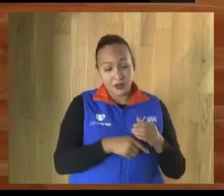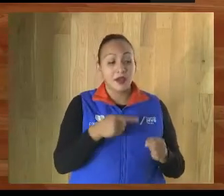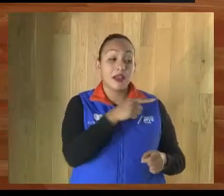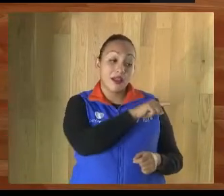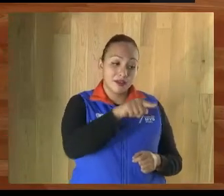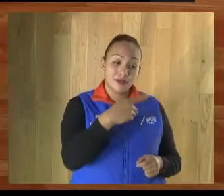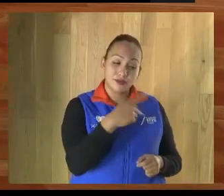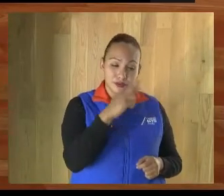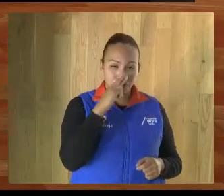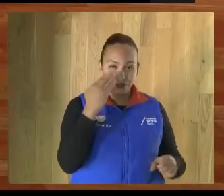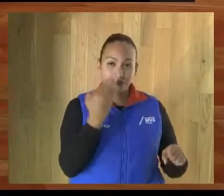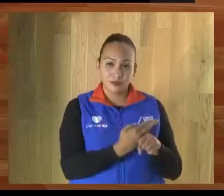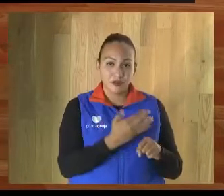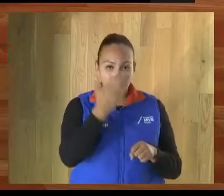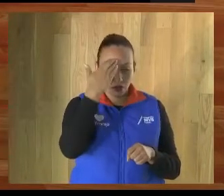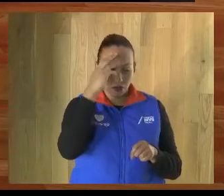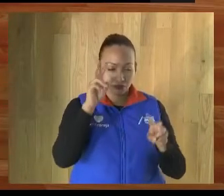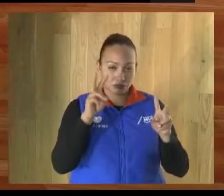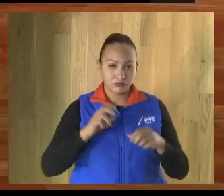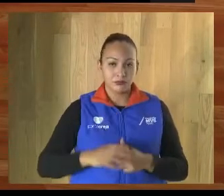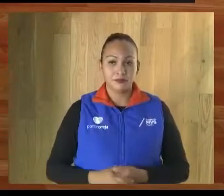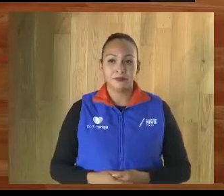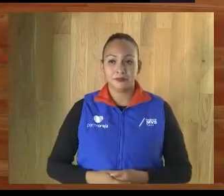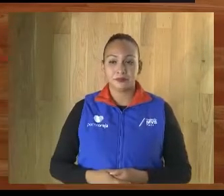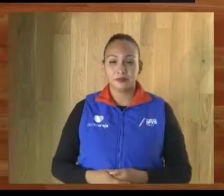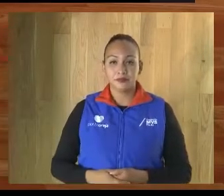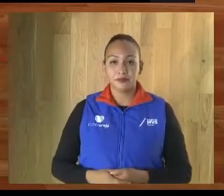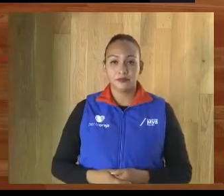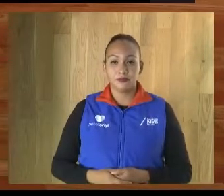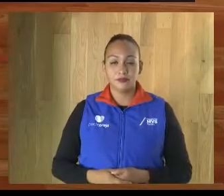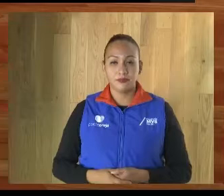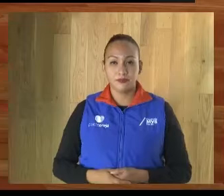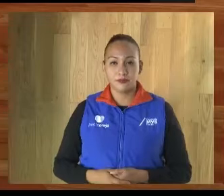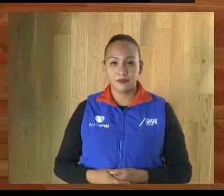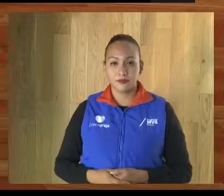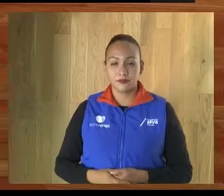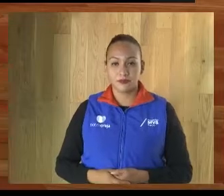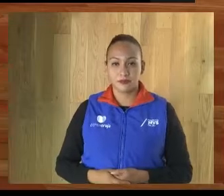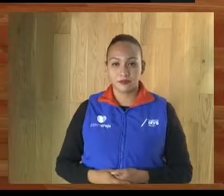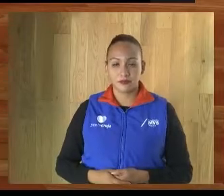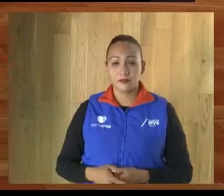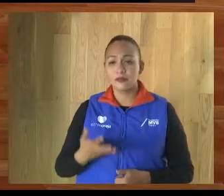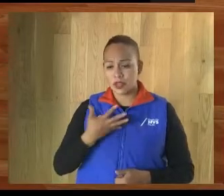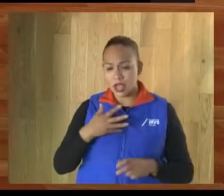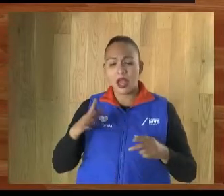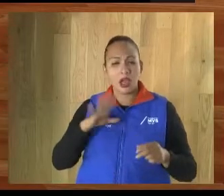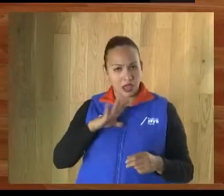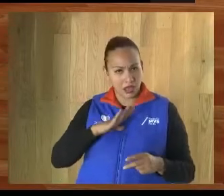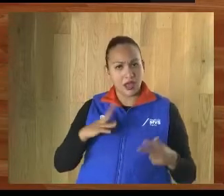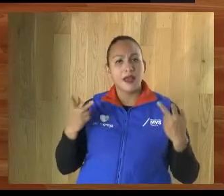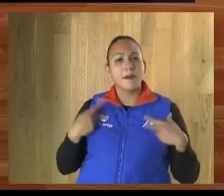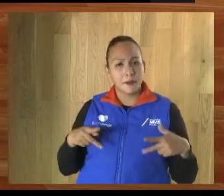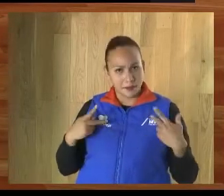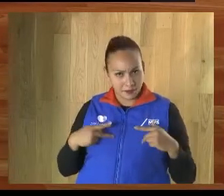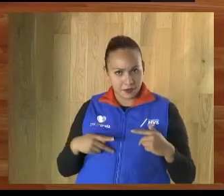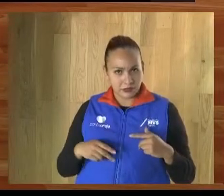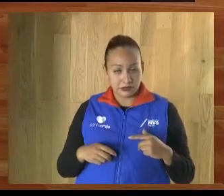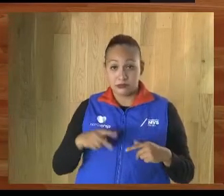Y paralelamente, pues tenemos personas